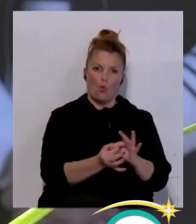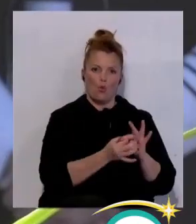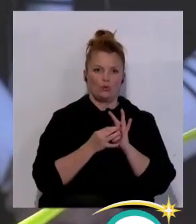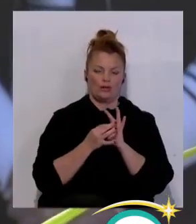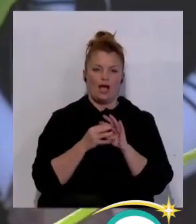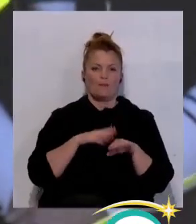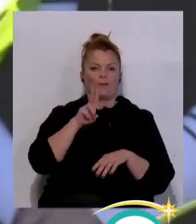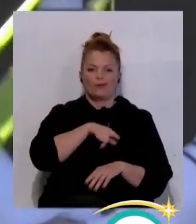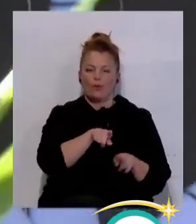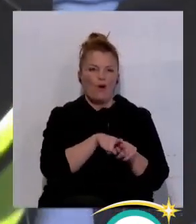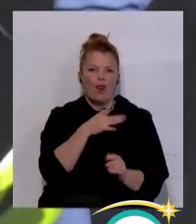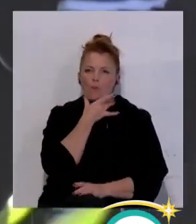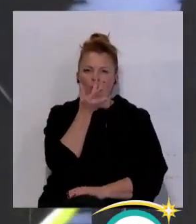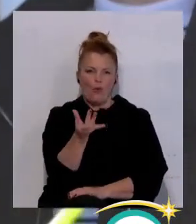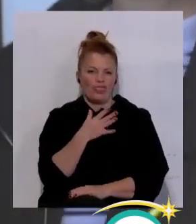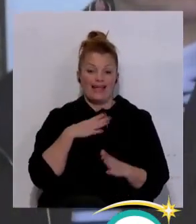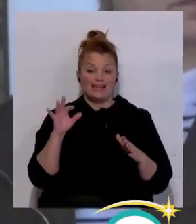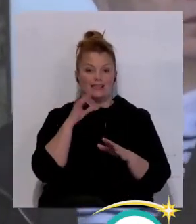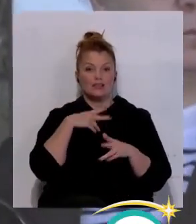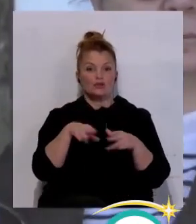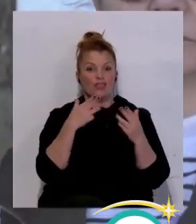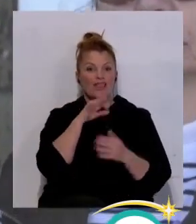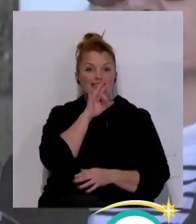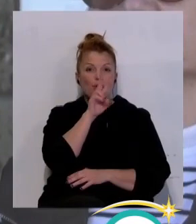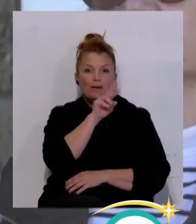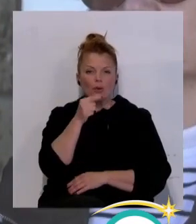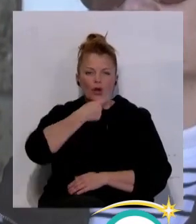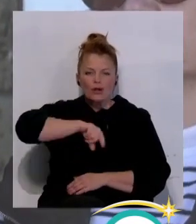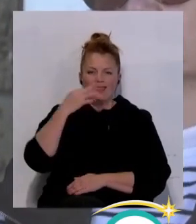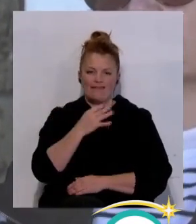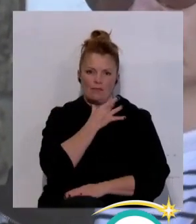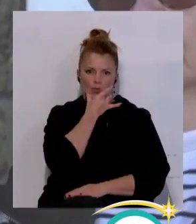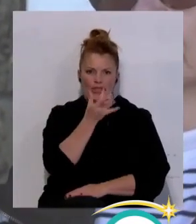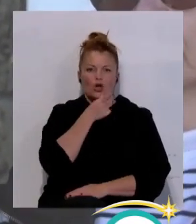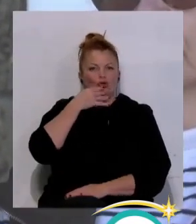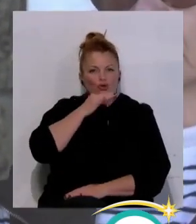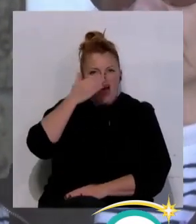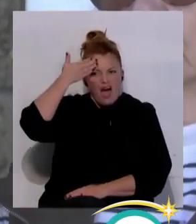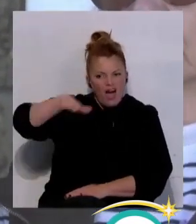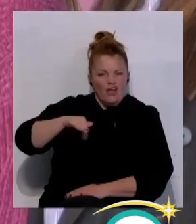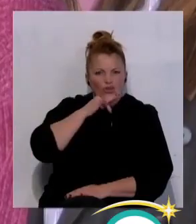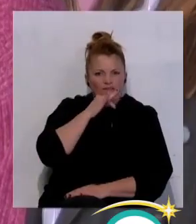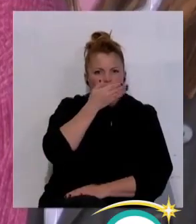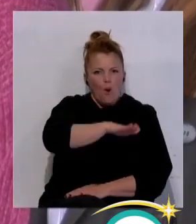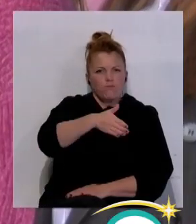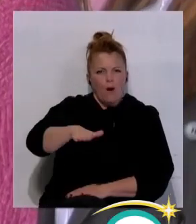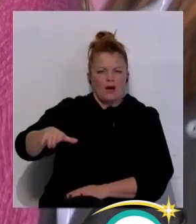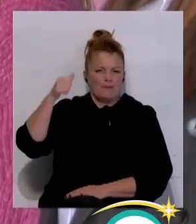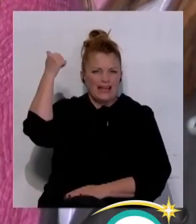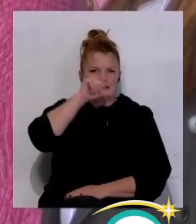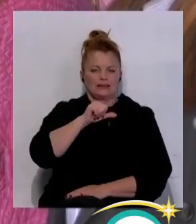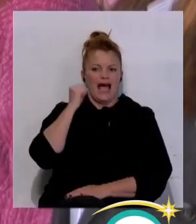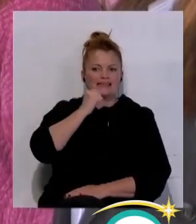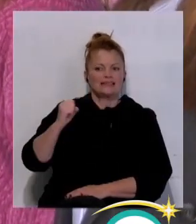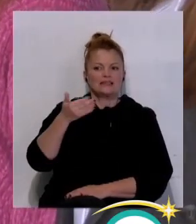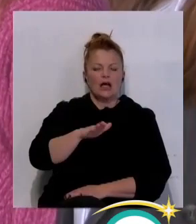esto es una vergüenza. Como sociedad del siglo XXI debería de avergonzarnos el que puedan existir todavía asesinatos machistas, asesinatos de